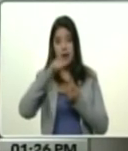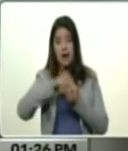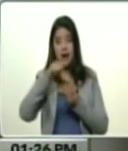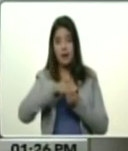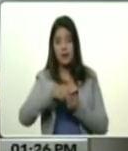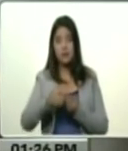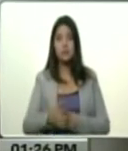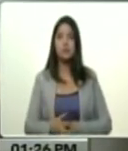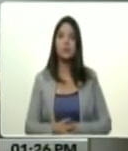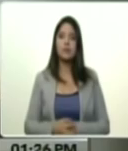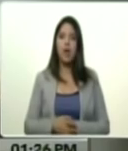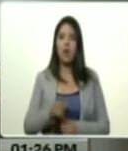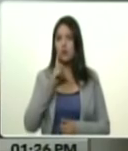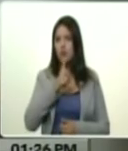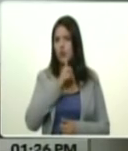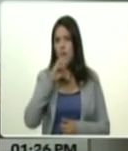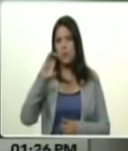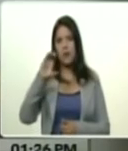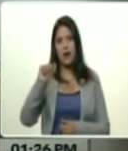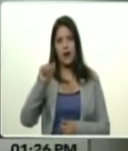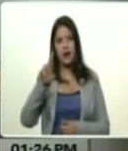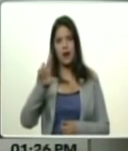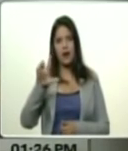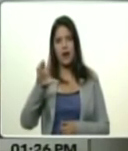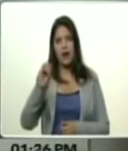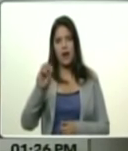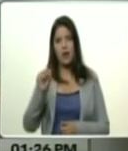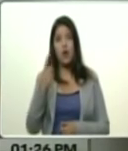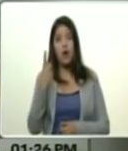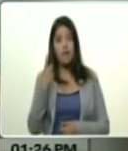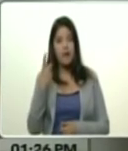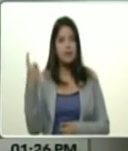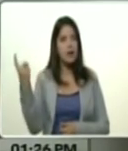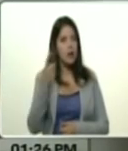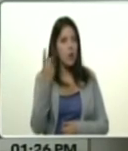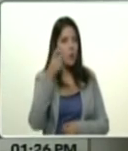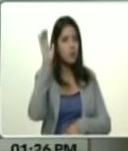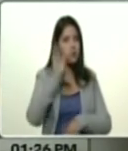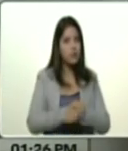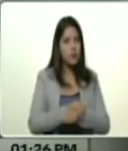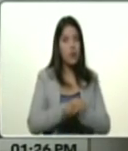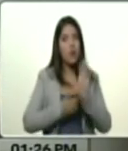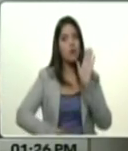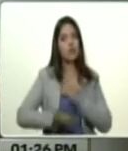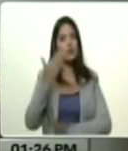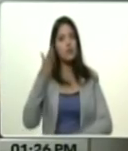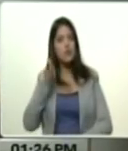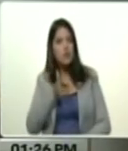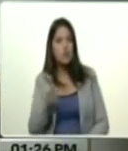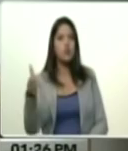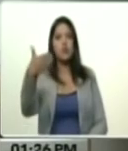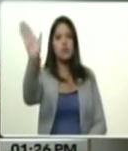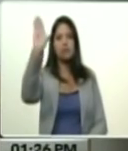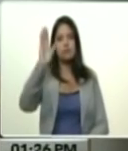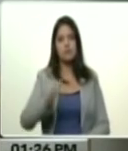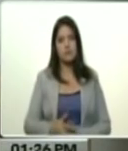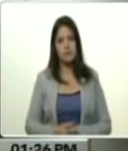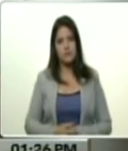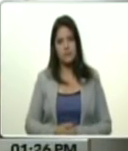es solamente su nombre Carlos, que está por aprender y está en su captura, cuando salen del área del suceso.